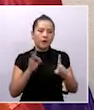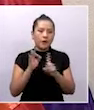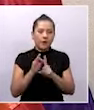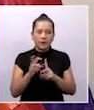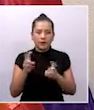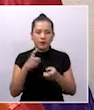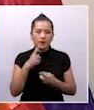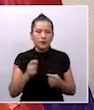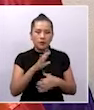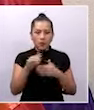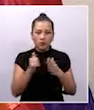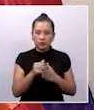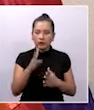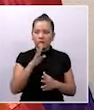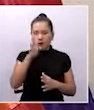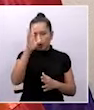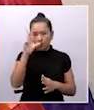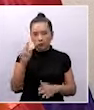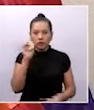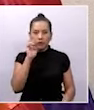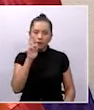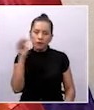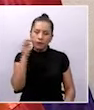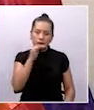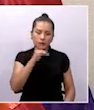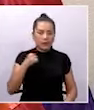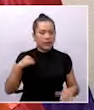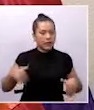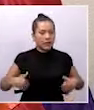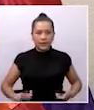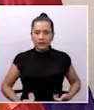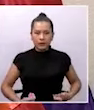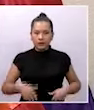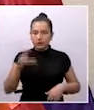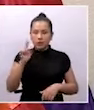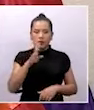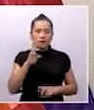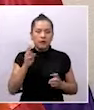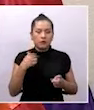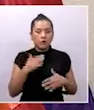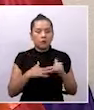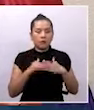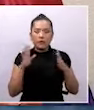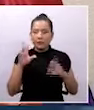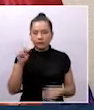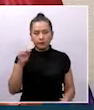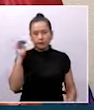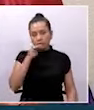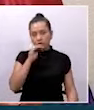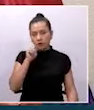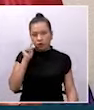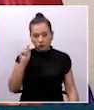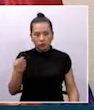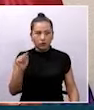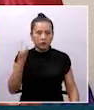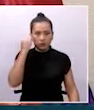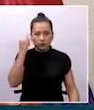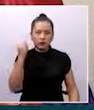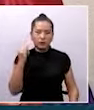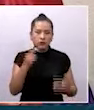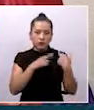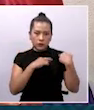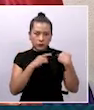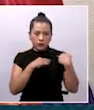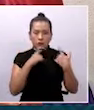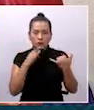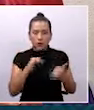charle y que no nos mienta Evo Morales, que estamos cansados de sus mentiras, que no nos diga que no tiene nada que ver. El pueblo boliviano, nosotros que entendemos